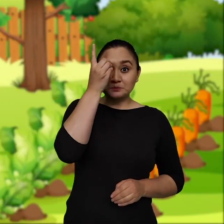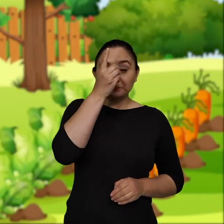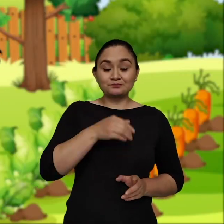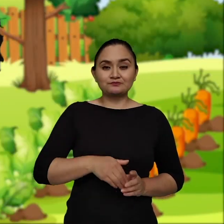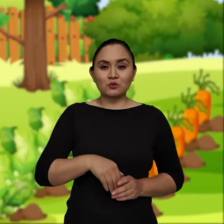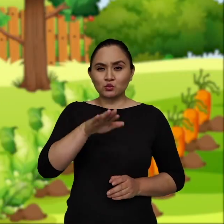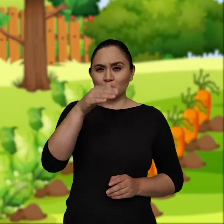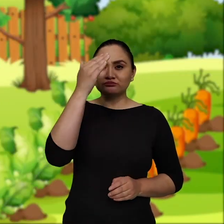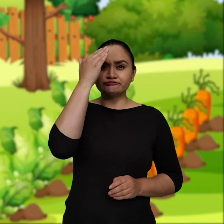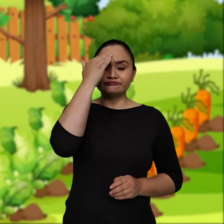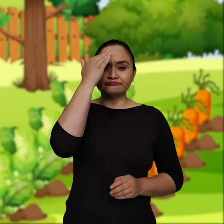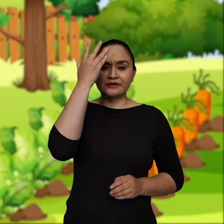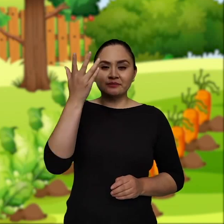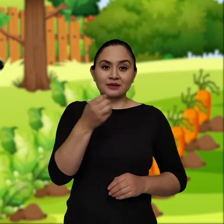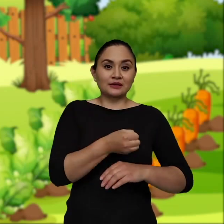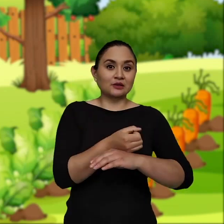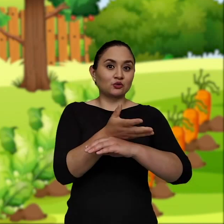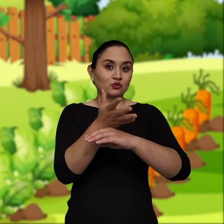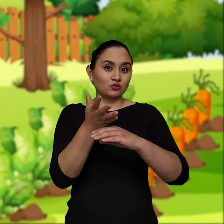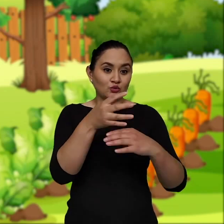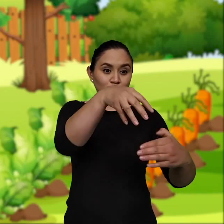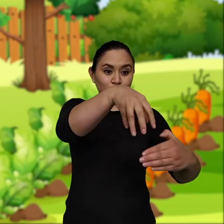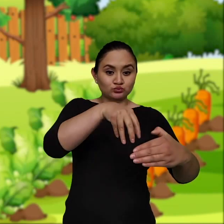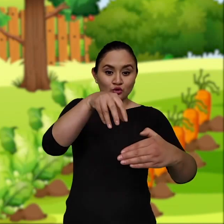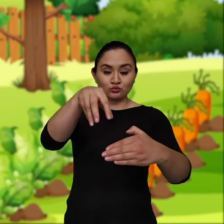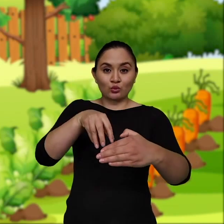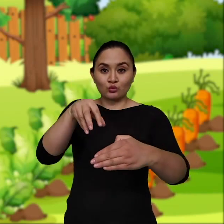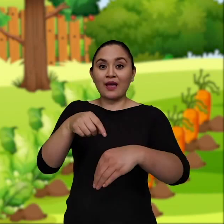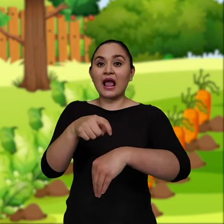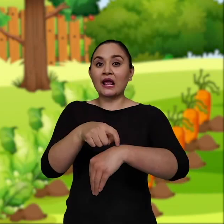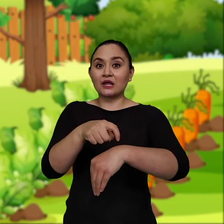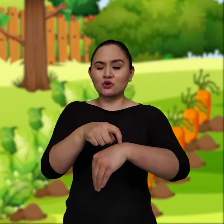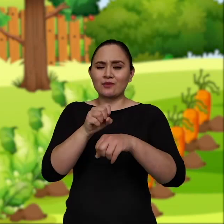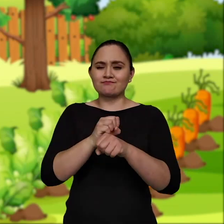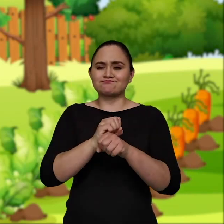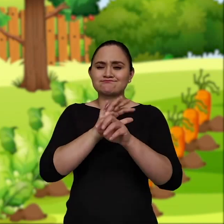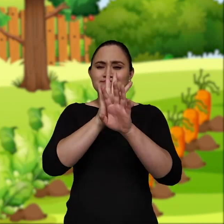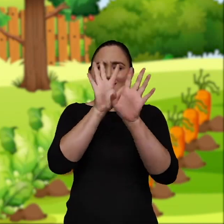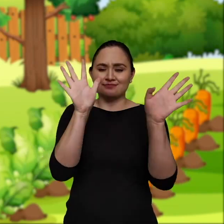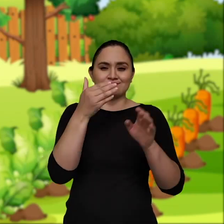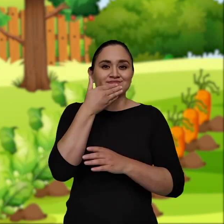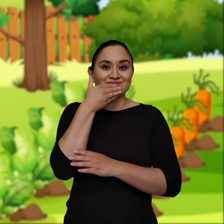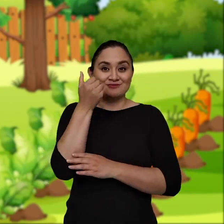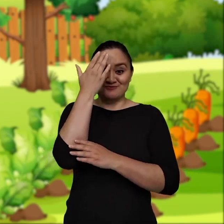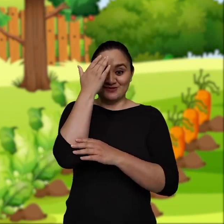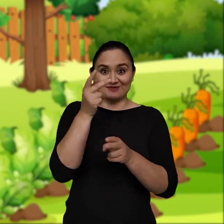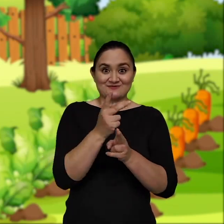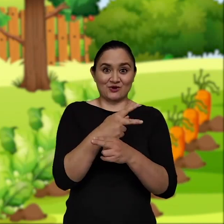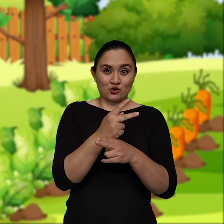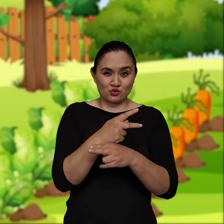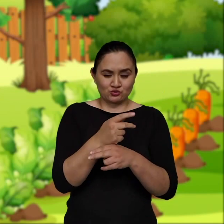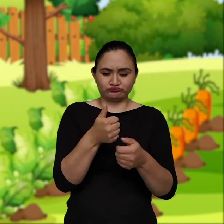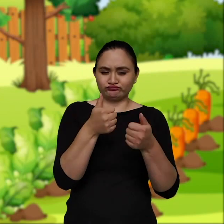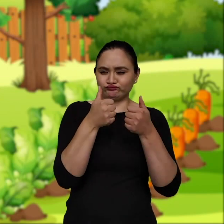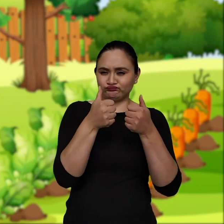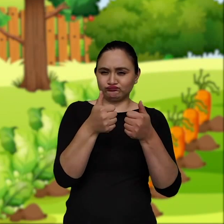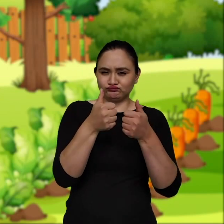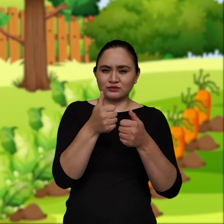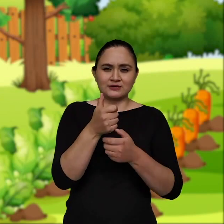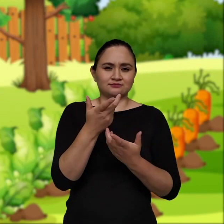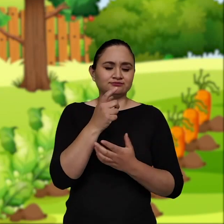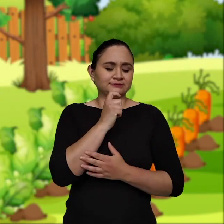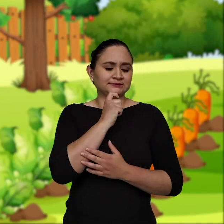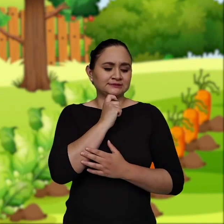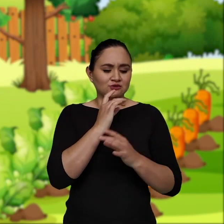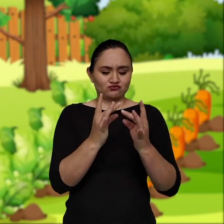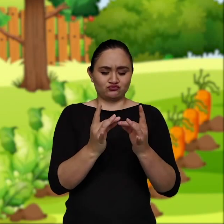Diana, ¿sabías que se recomienda cosechar durante las primeras horas de la mañana, ya que los productos se encuentran más frescos